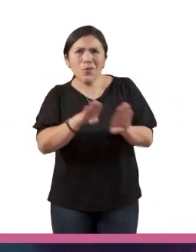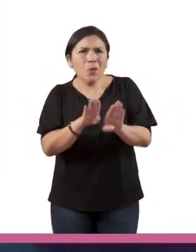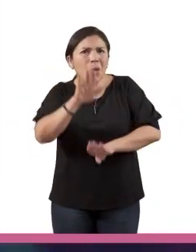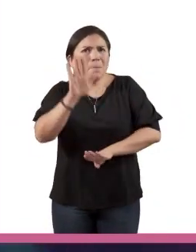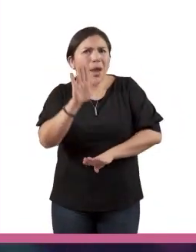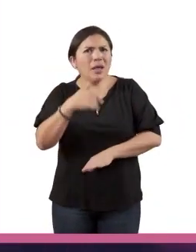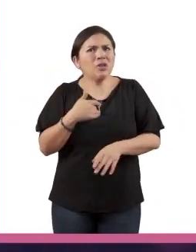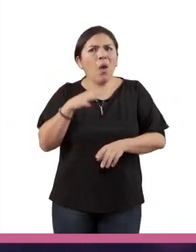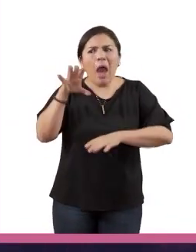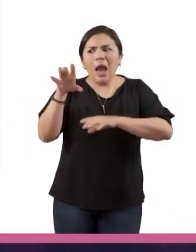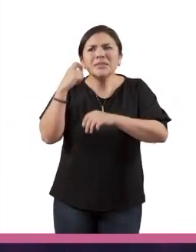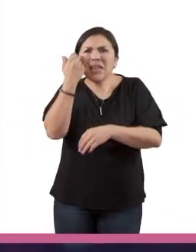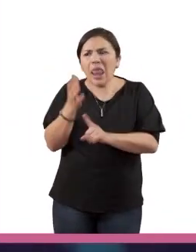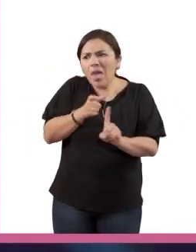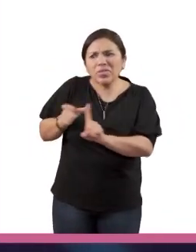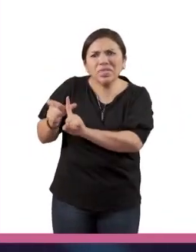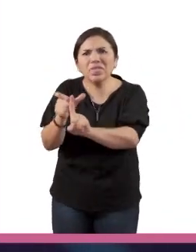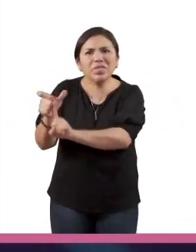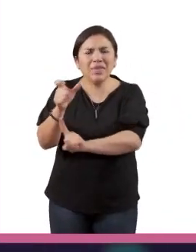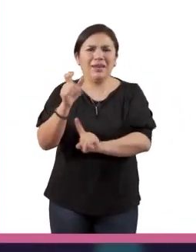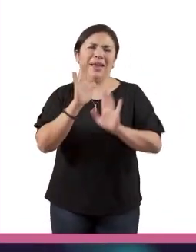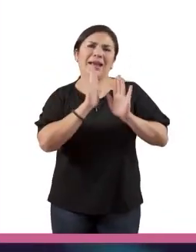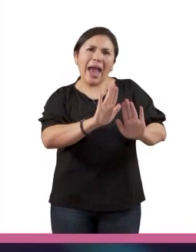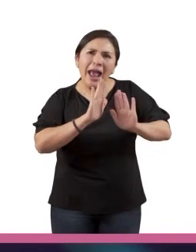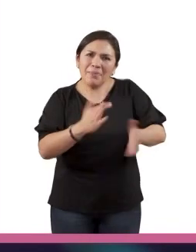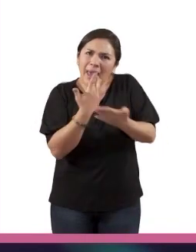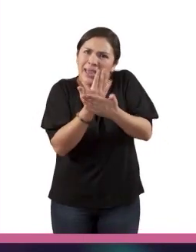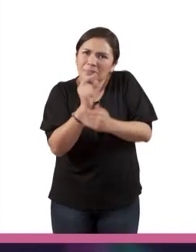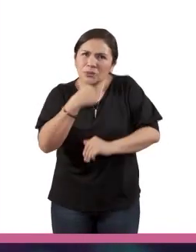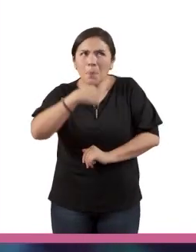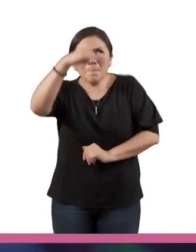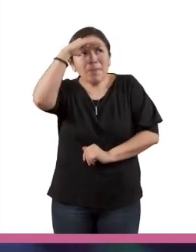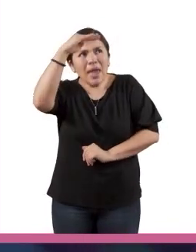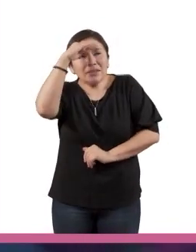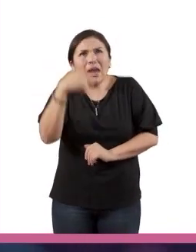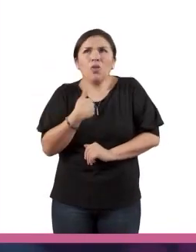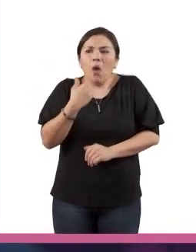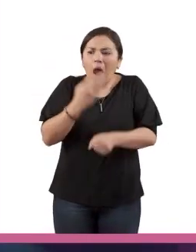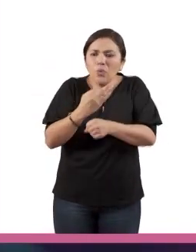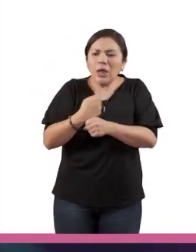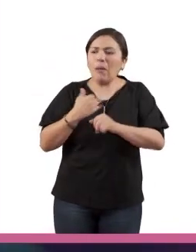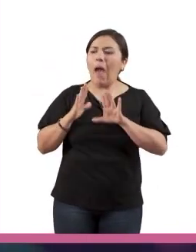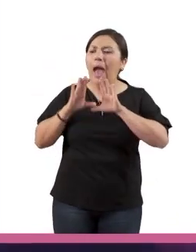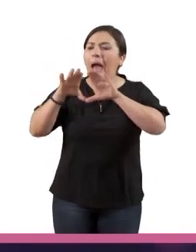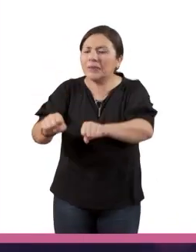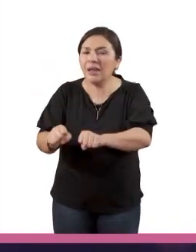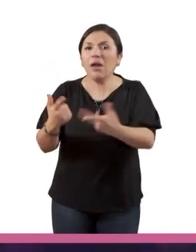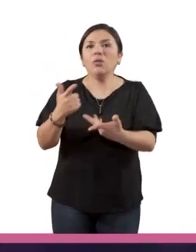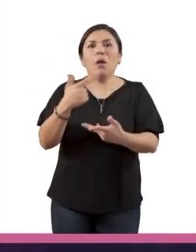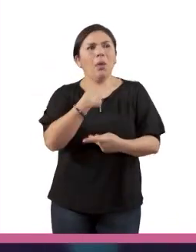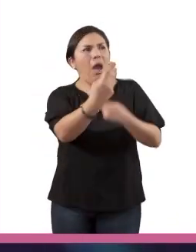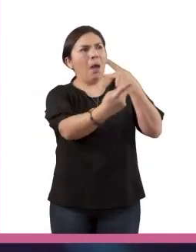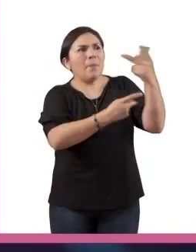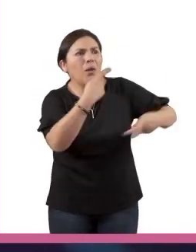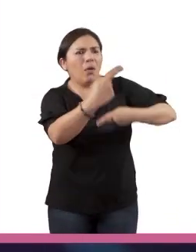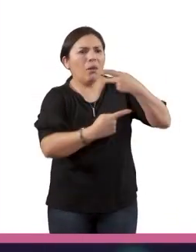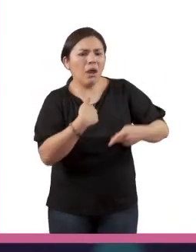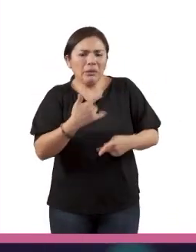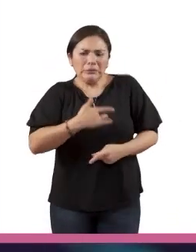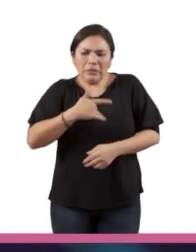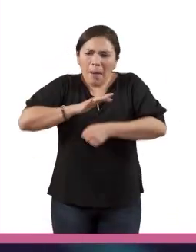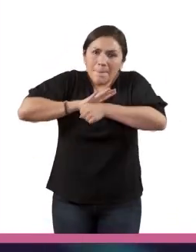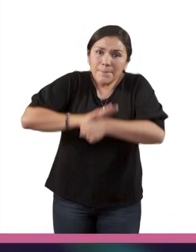de persecución, ¿no? Así como, espérame tantito, déjame pensar, apenas estoy llegando a esto y tú ya me estás